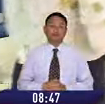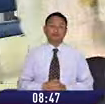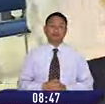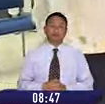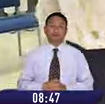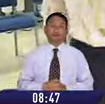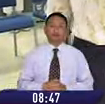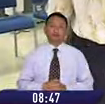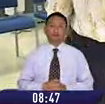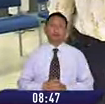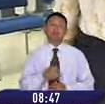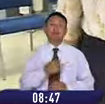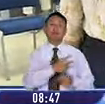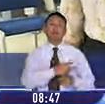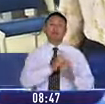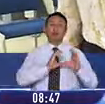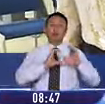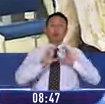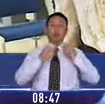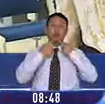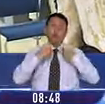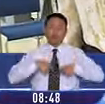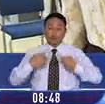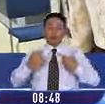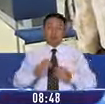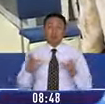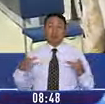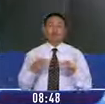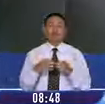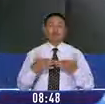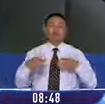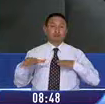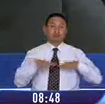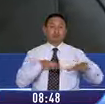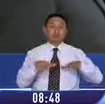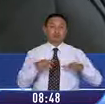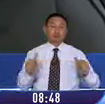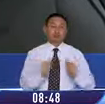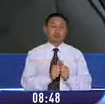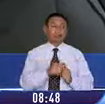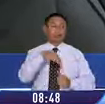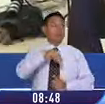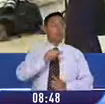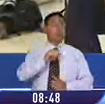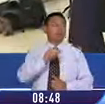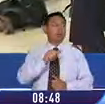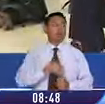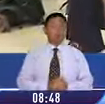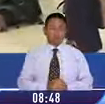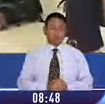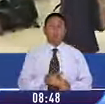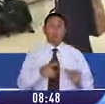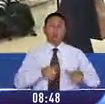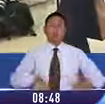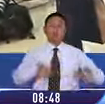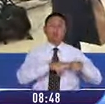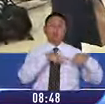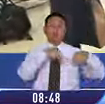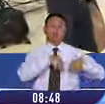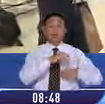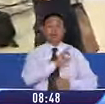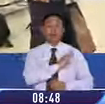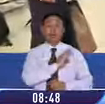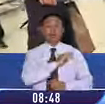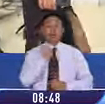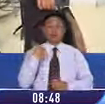En el Consejo de Comunicación se convocaron los miembros de la Comisión de Coordinación con el perito Roberto Mesa. En el lugar también estuvo el experto